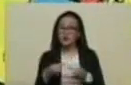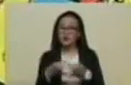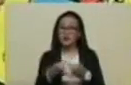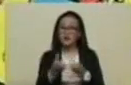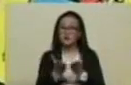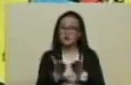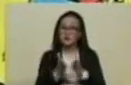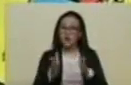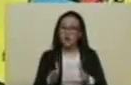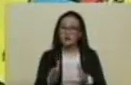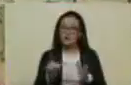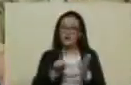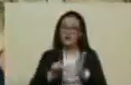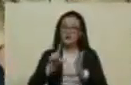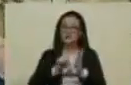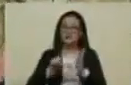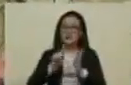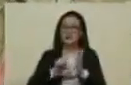Liceos.